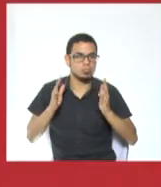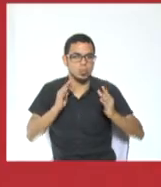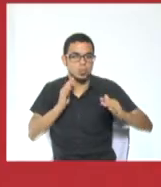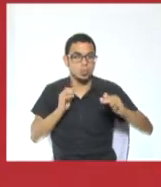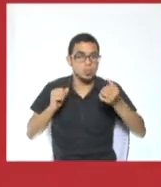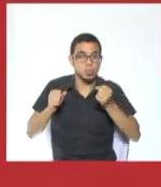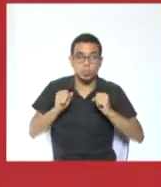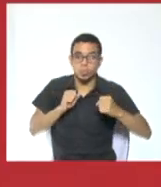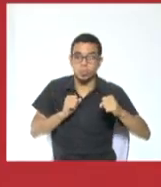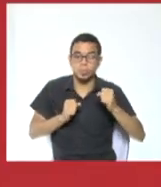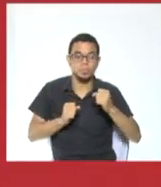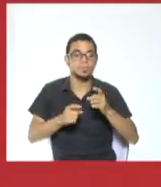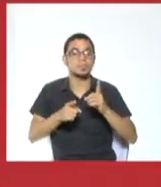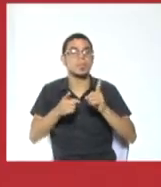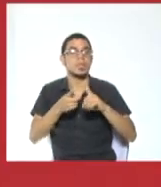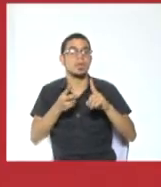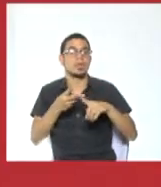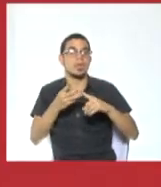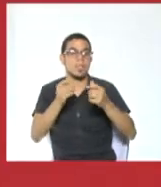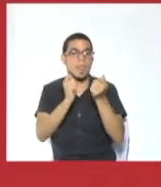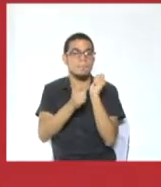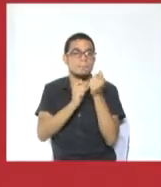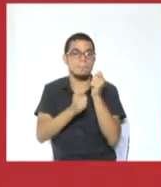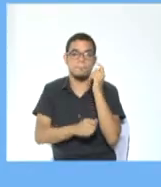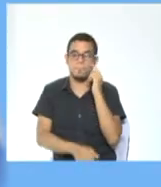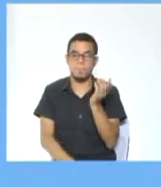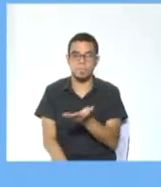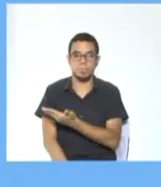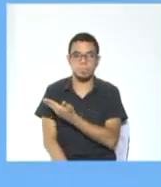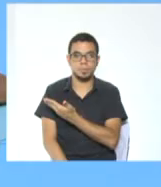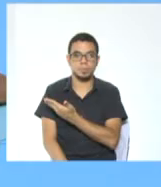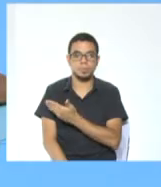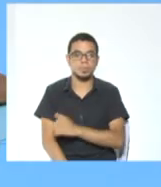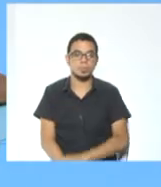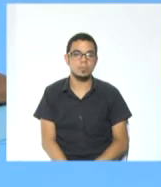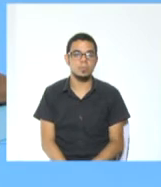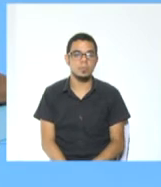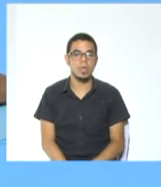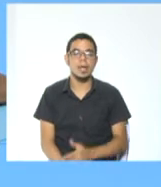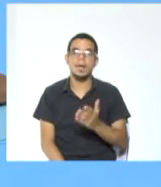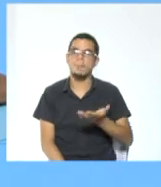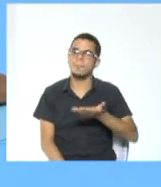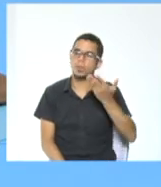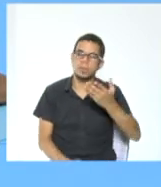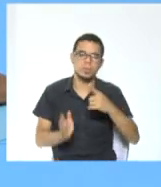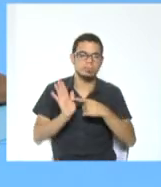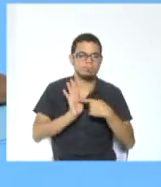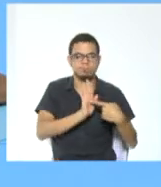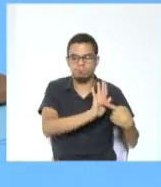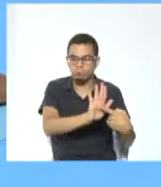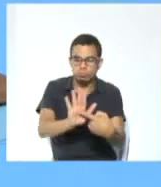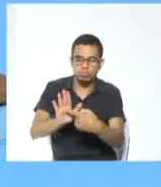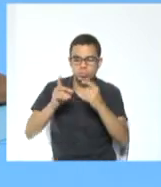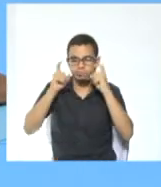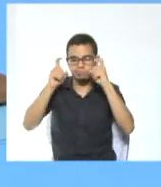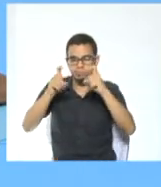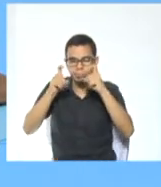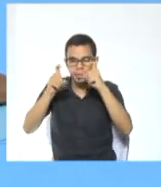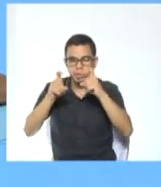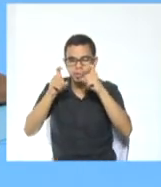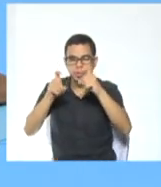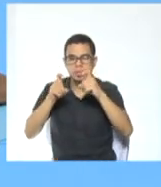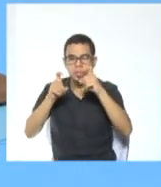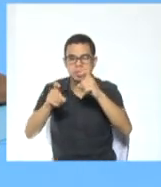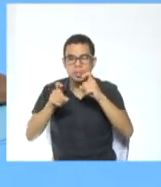implementos que tengamos allí en casa. Siempre importante recalcar nuestra cultura venezolana. Cuando termines